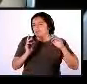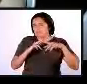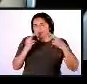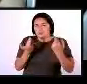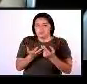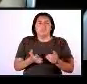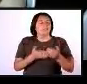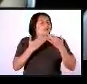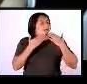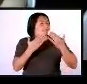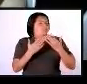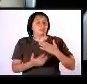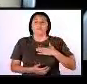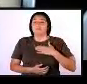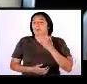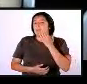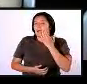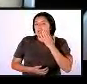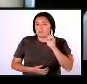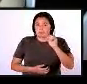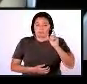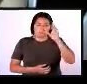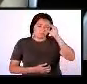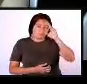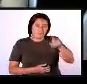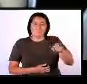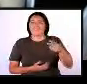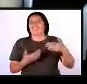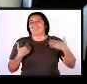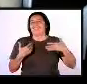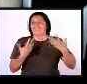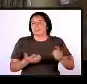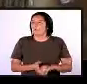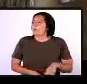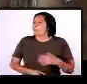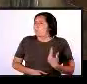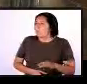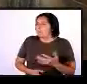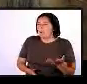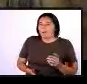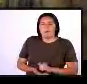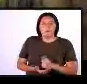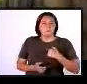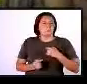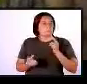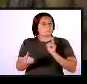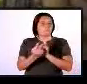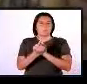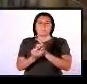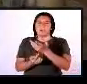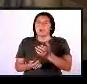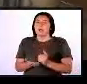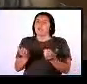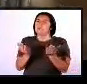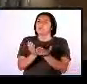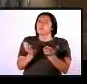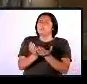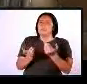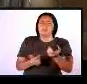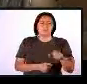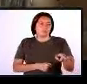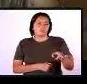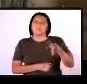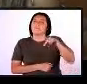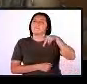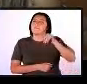este evento. De verdad que súper agradecida. Yo soy mami de uno de los niños que está feliz. Es alucinante. Yo justo los conocí al